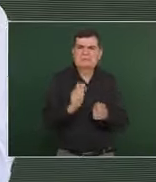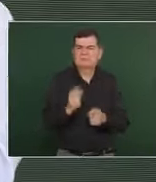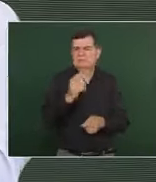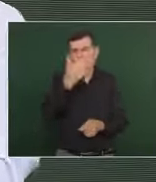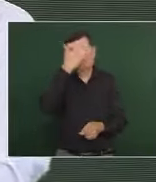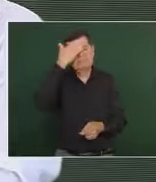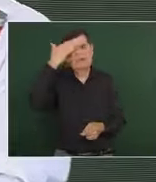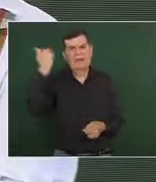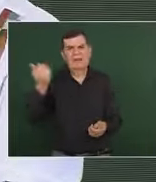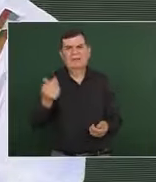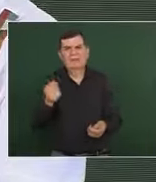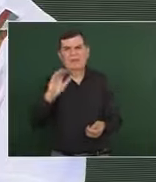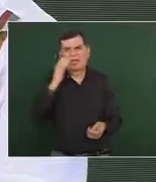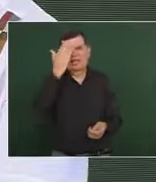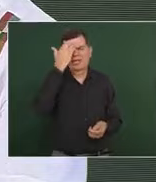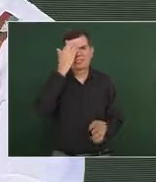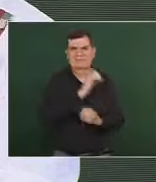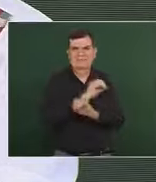se sienten